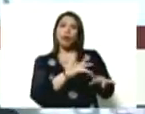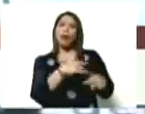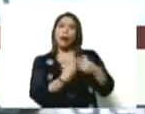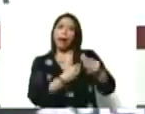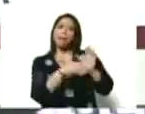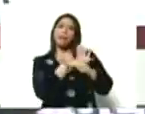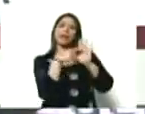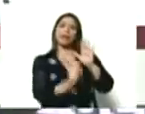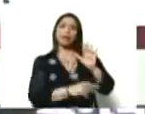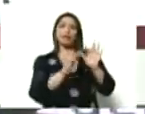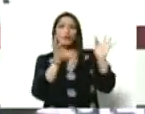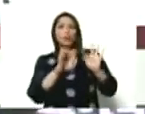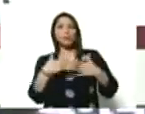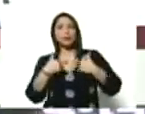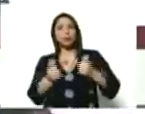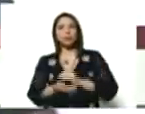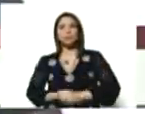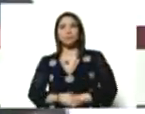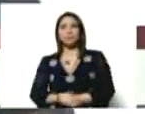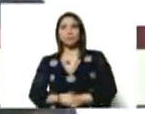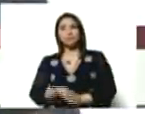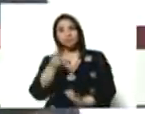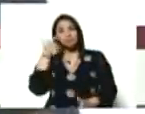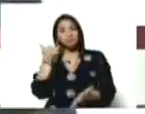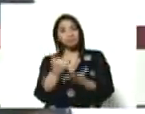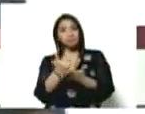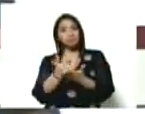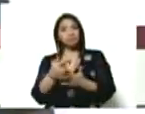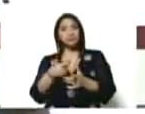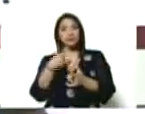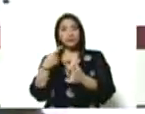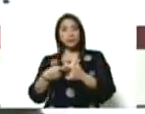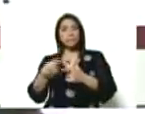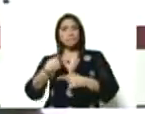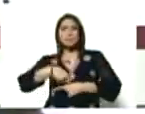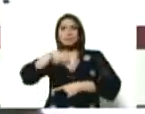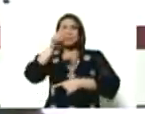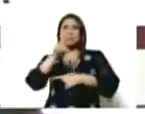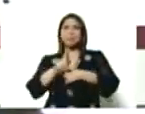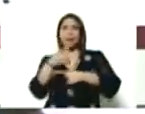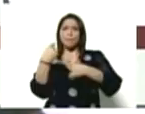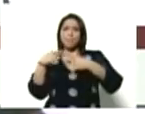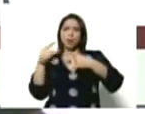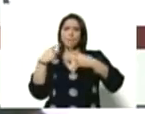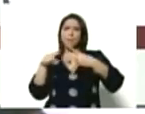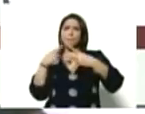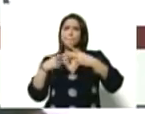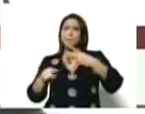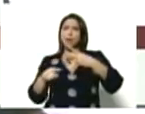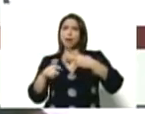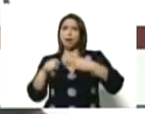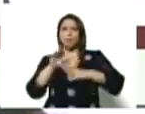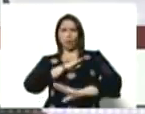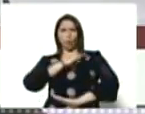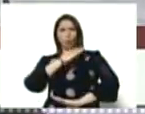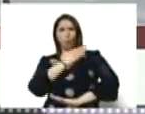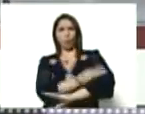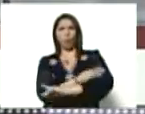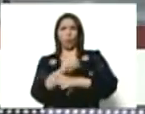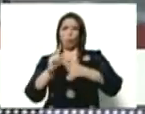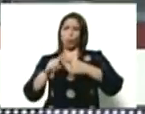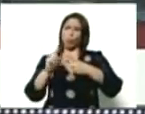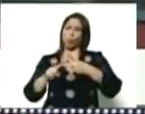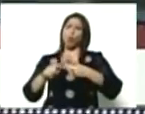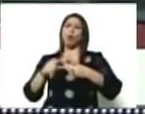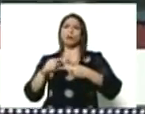de manera segura. Vemos entonces que entre las principales características de este dispositivo está la robustez, alta